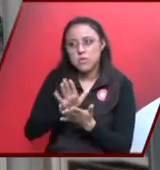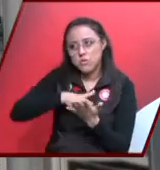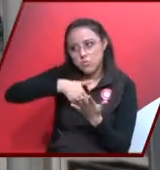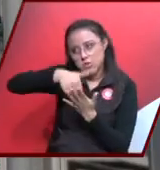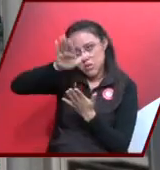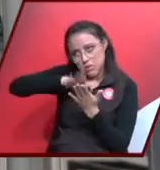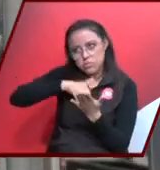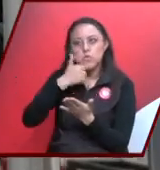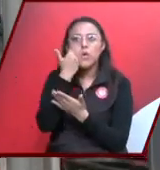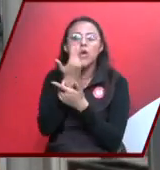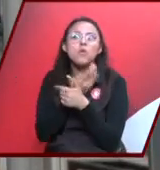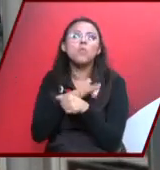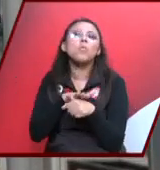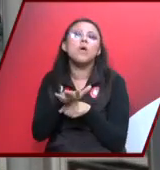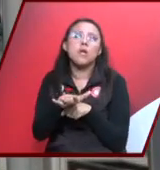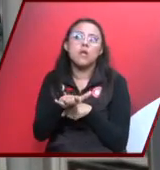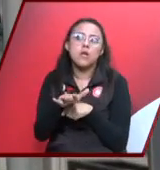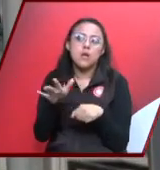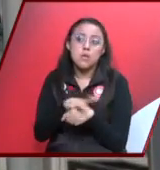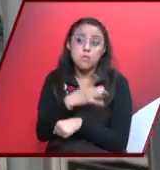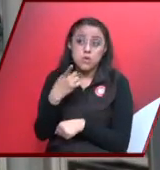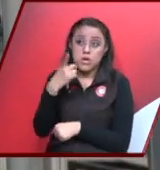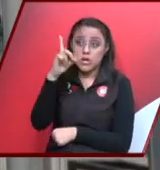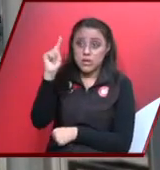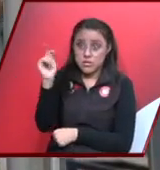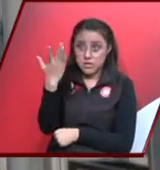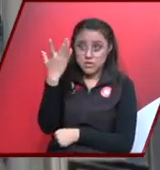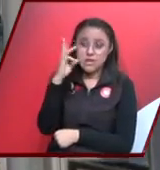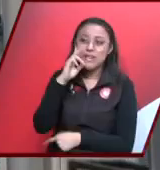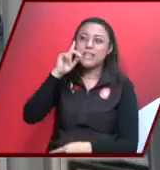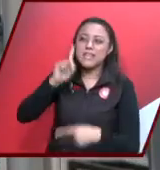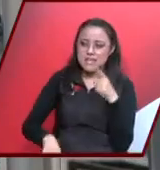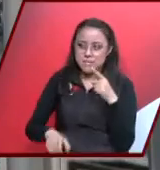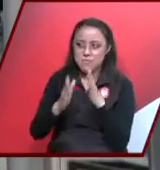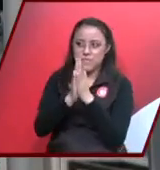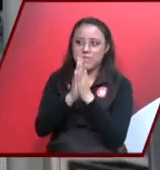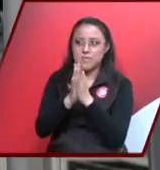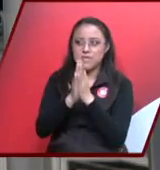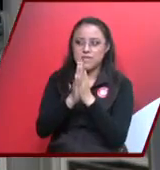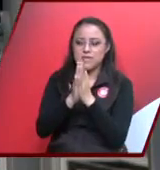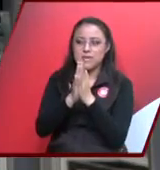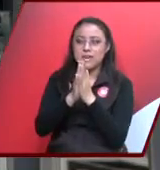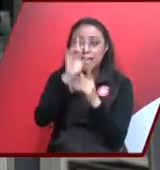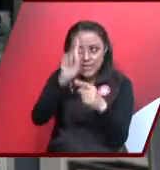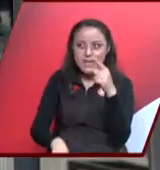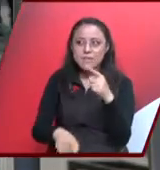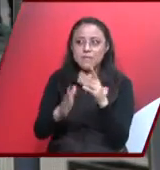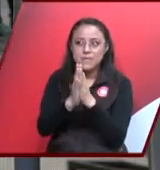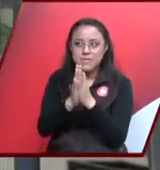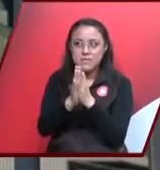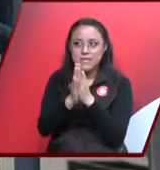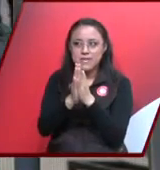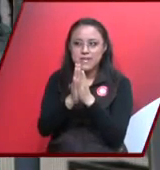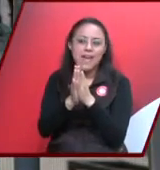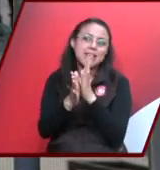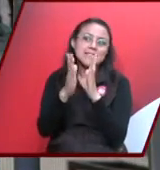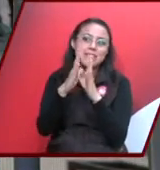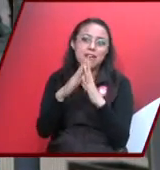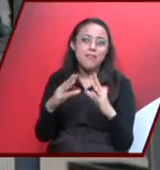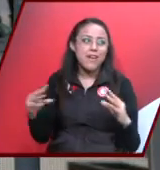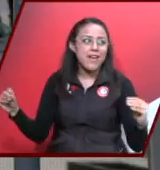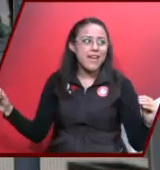lo pintamos. ¿Yo qué color quiere el digital? Es que mire, el digital, quítemelo, por favor. Quítemelo. Se va.